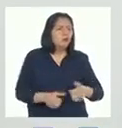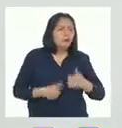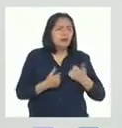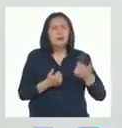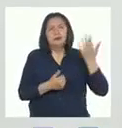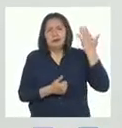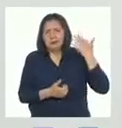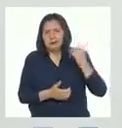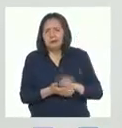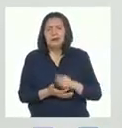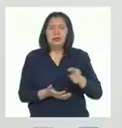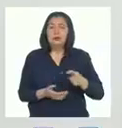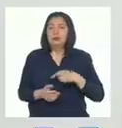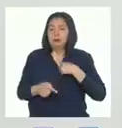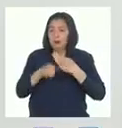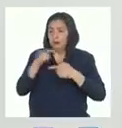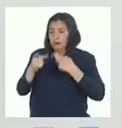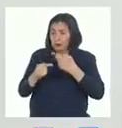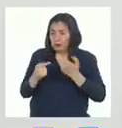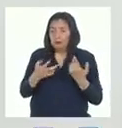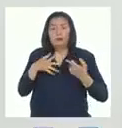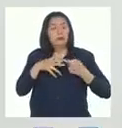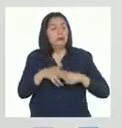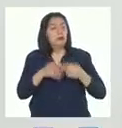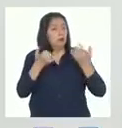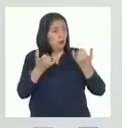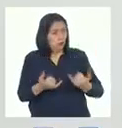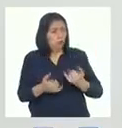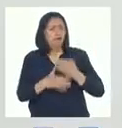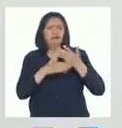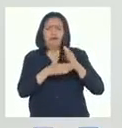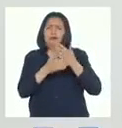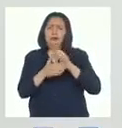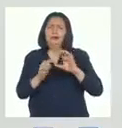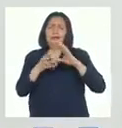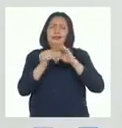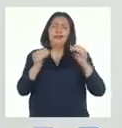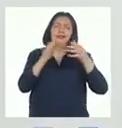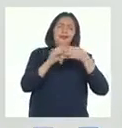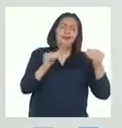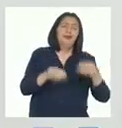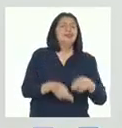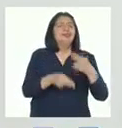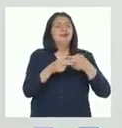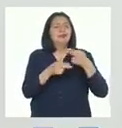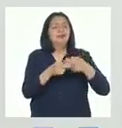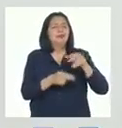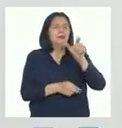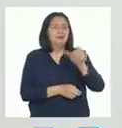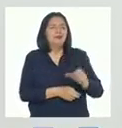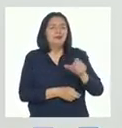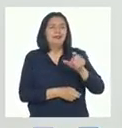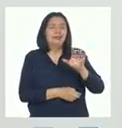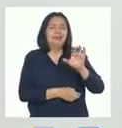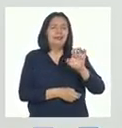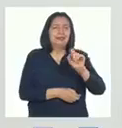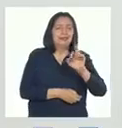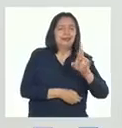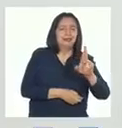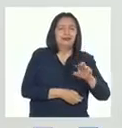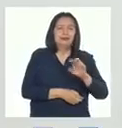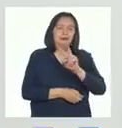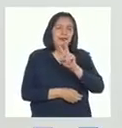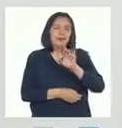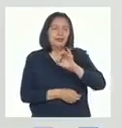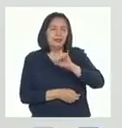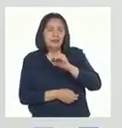del pasado. Como mencionamos al inicio, hoy vamos a compartir un cuento de César Vallejo que nos hará ver las